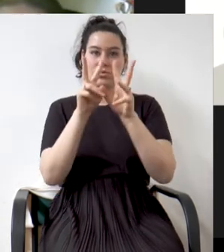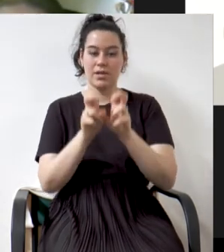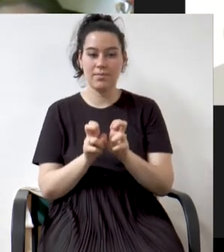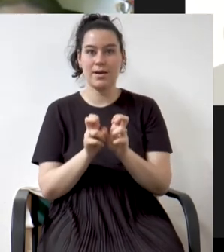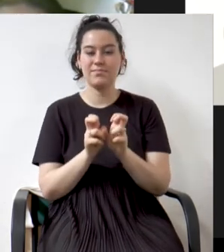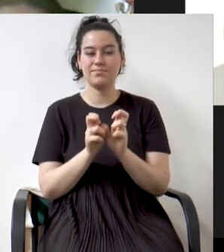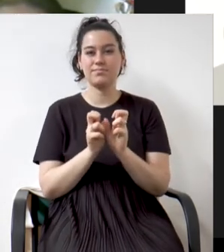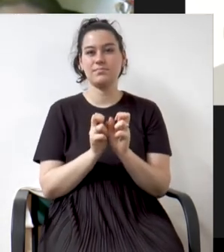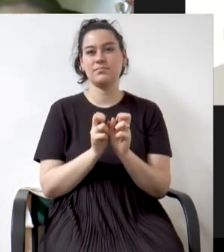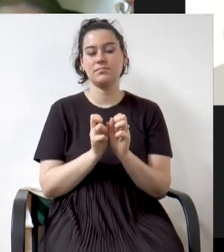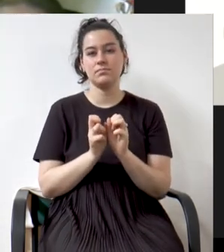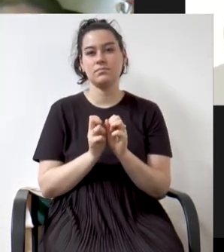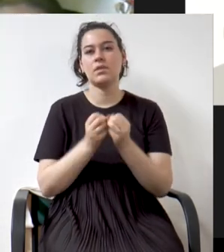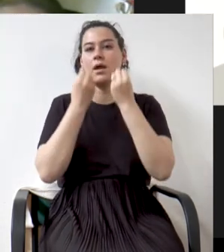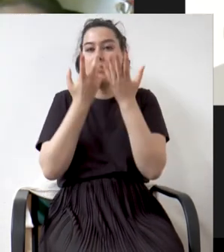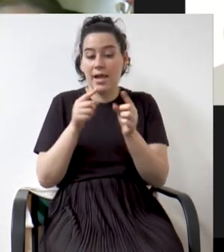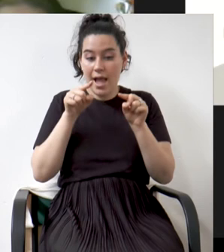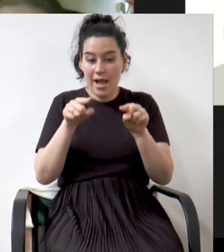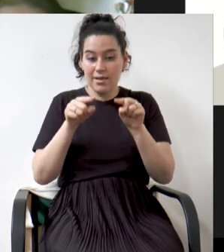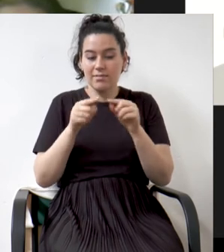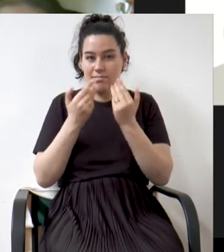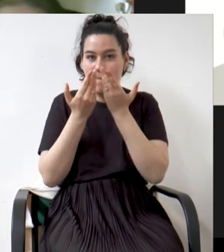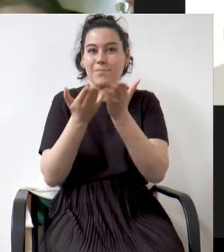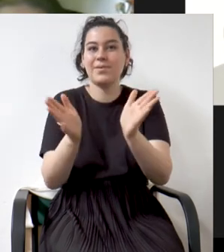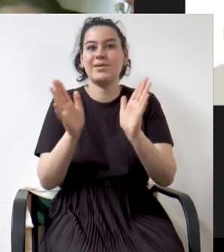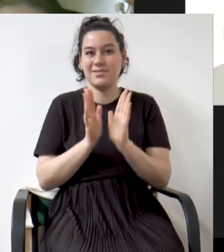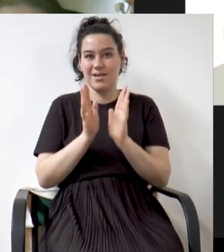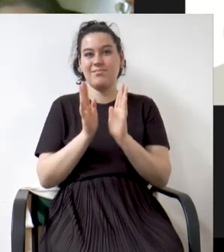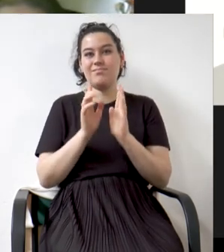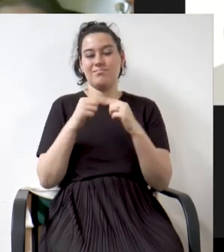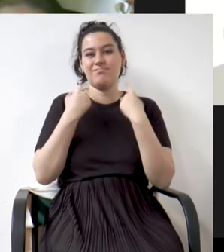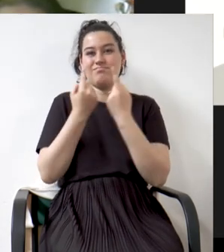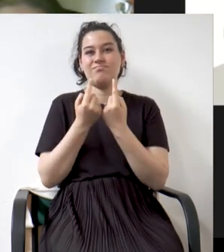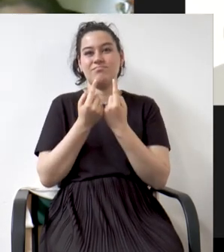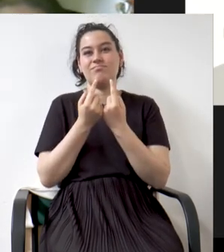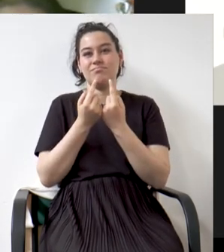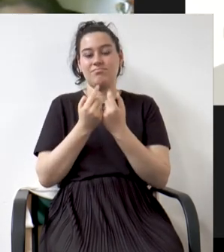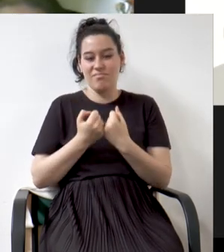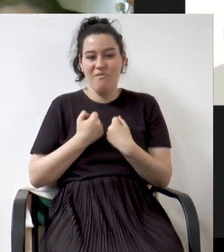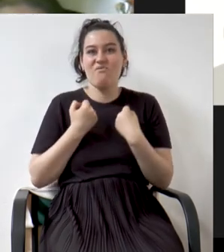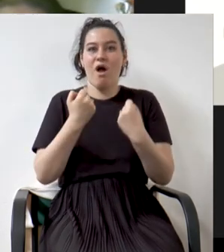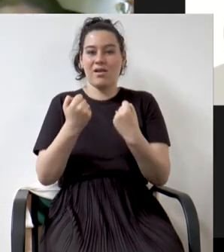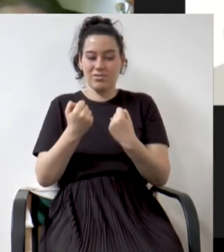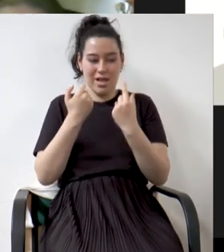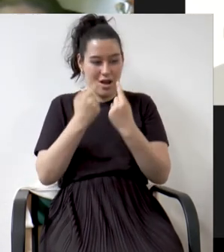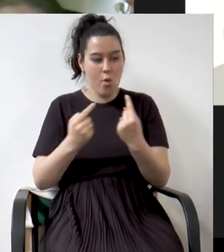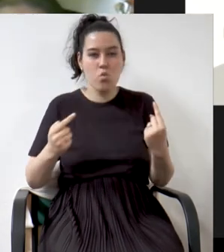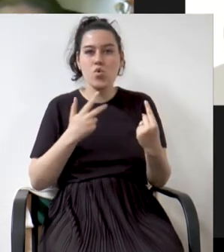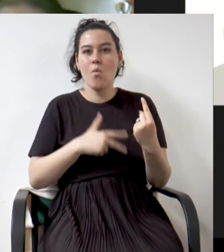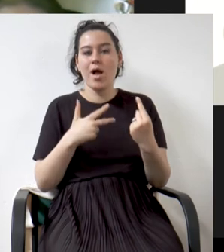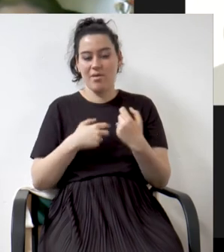formación académica. Porque a partir de ese camino es que formamos recursos sólidos, a partir de ese camino es que